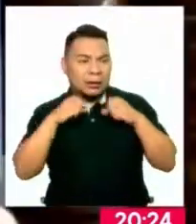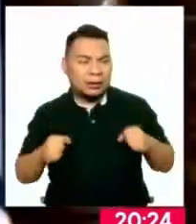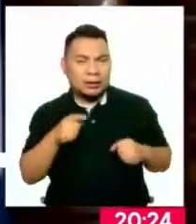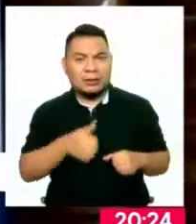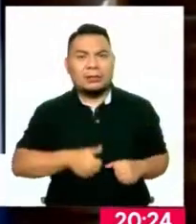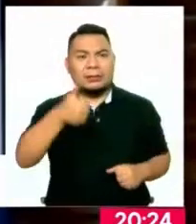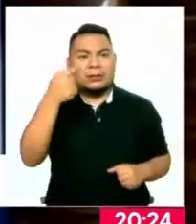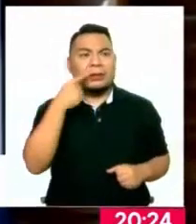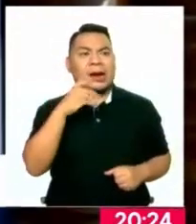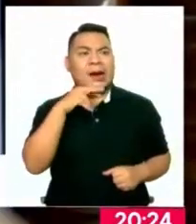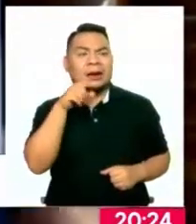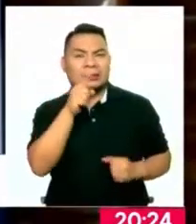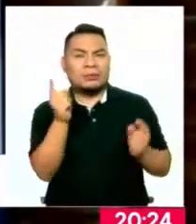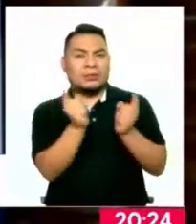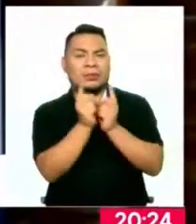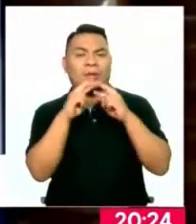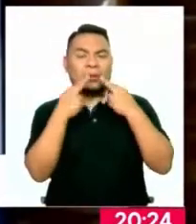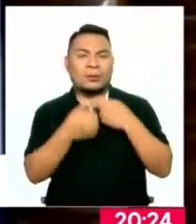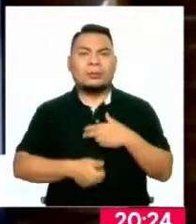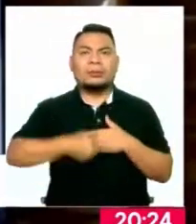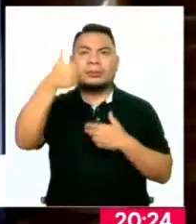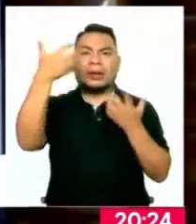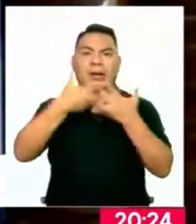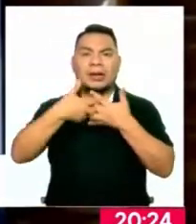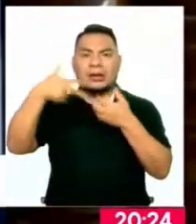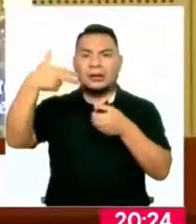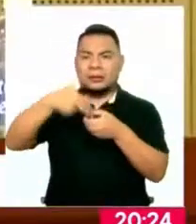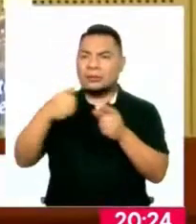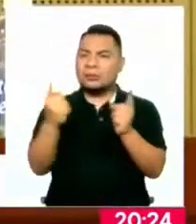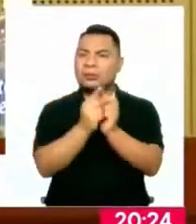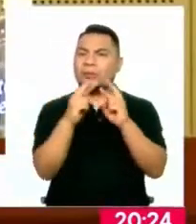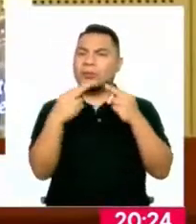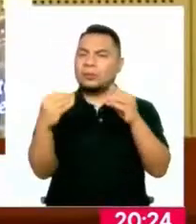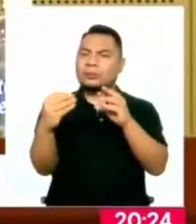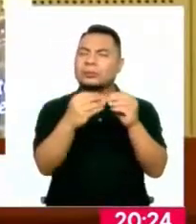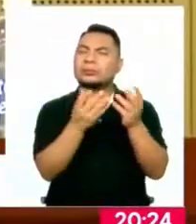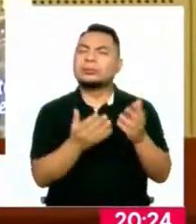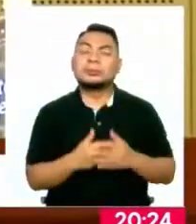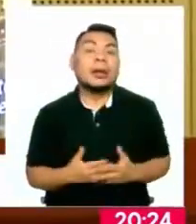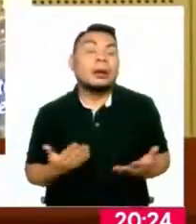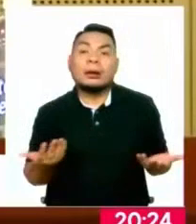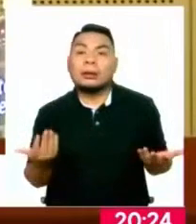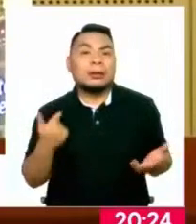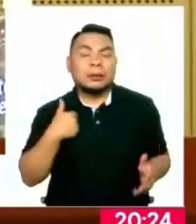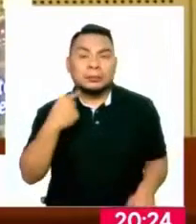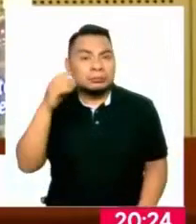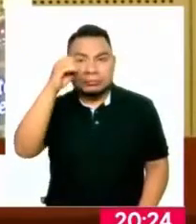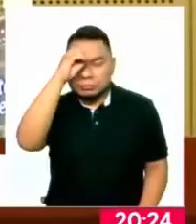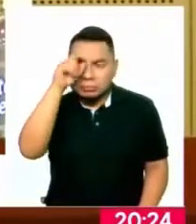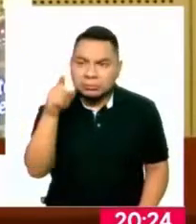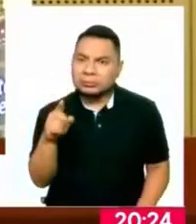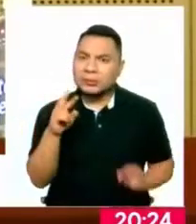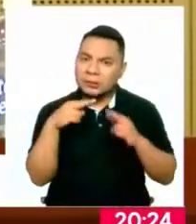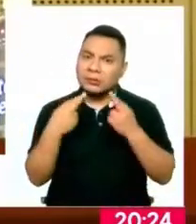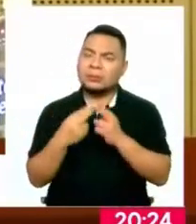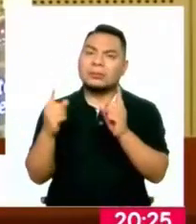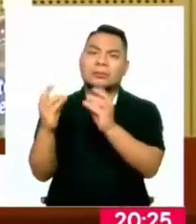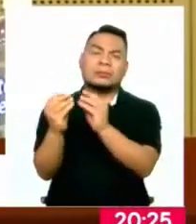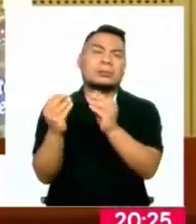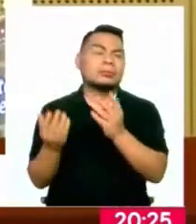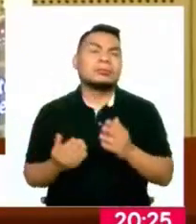de la presidencia, Carlos Jaico, con funcionarios de Repsol. Yo desconozco bajo qué contexto haya concurrido